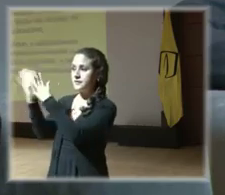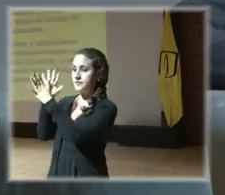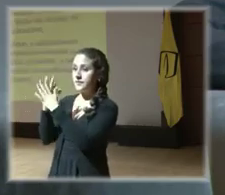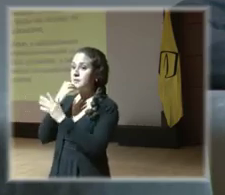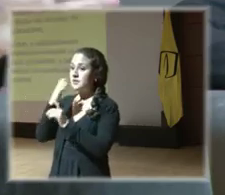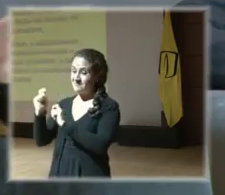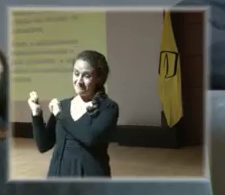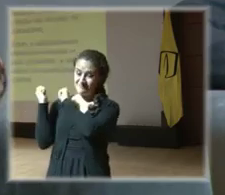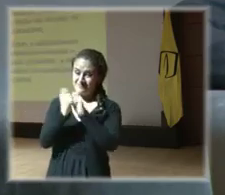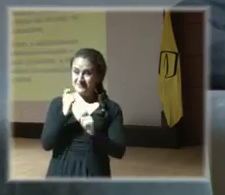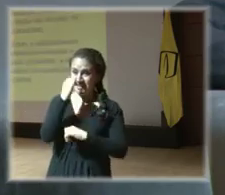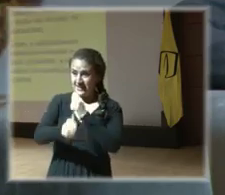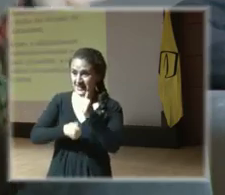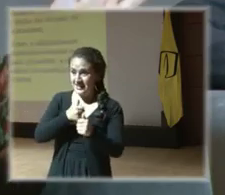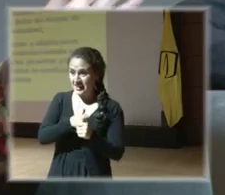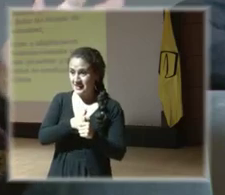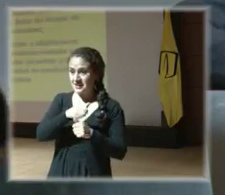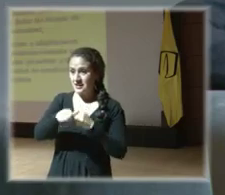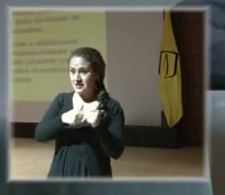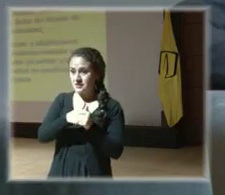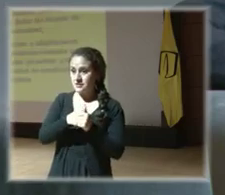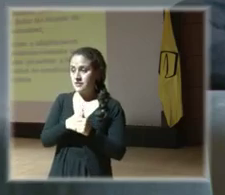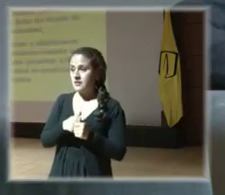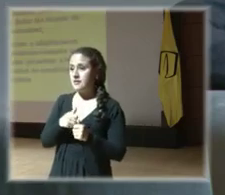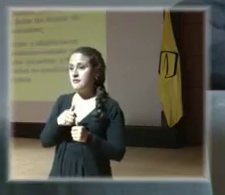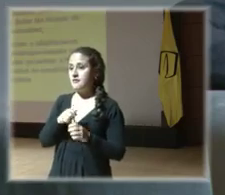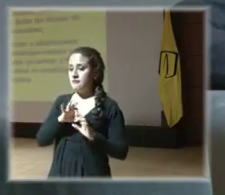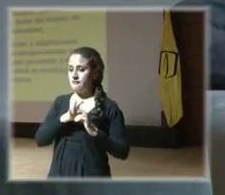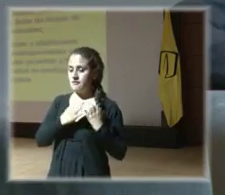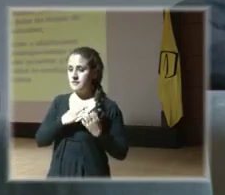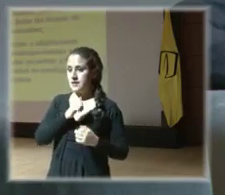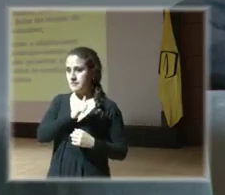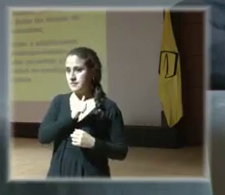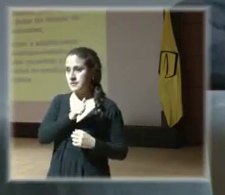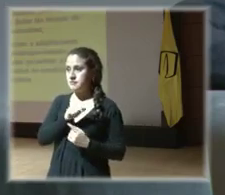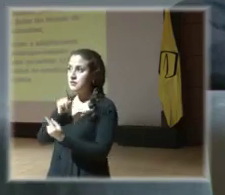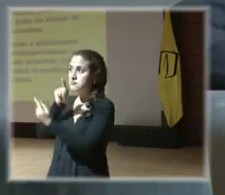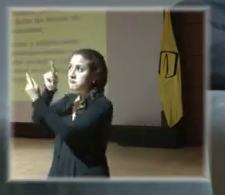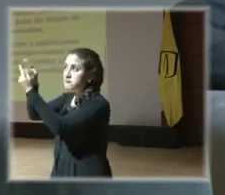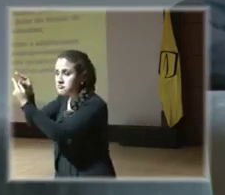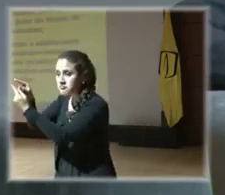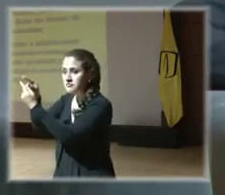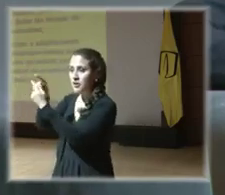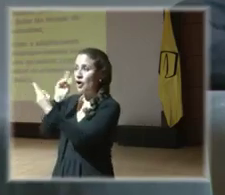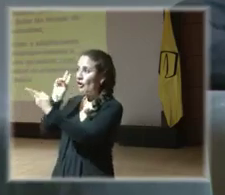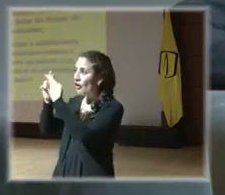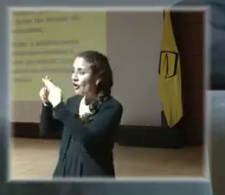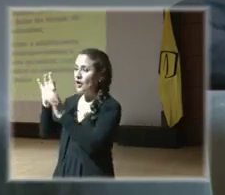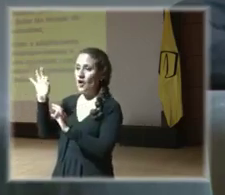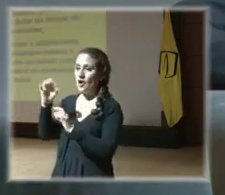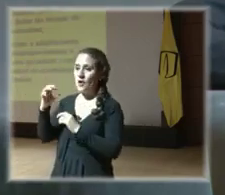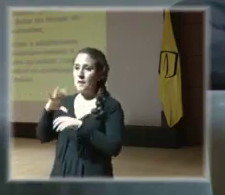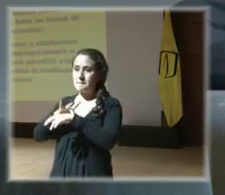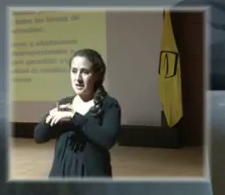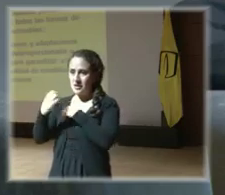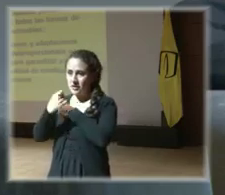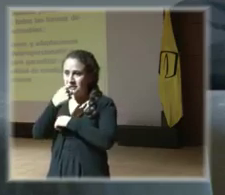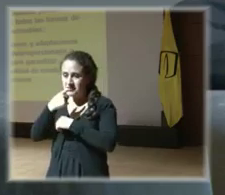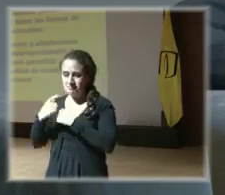declara la interdicción de una persona, la familia no vuelve ante ese mismo juez y el psiquiatra nunca vuelve a ver ese mismo caso. Ya se